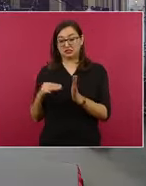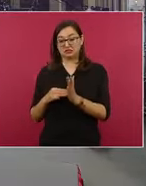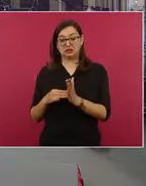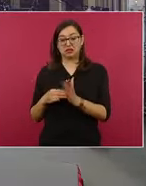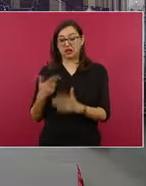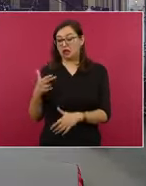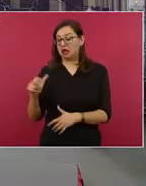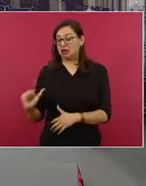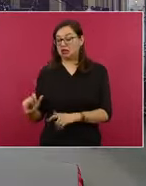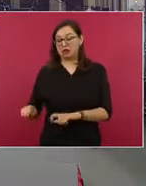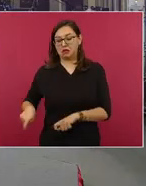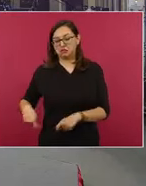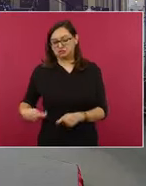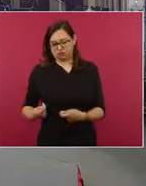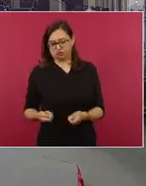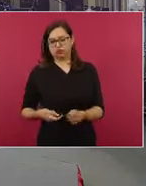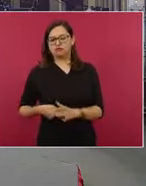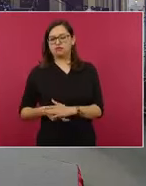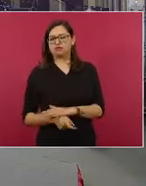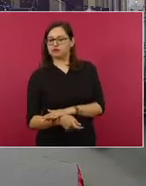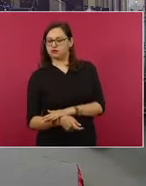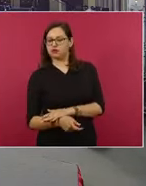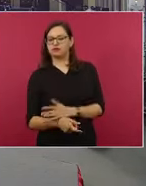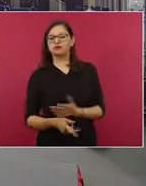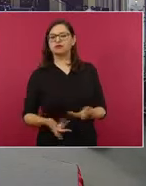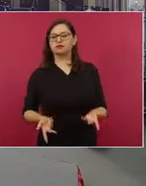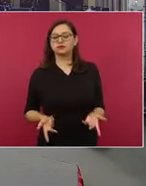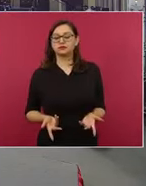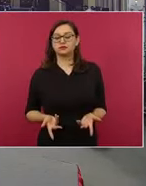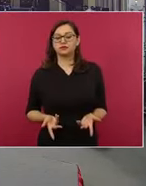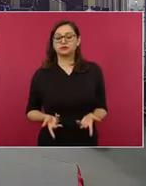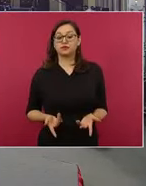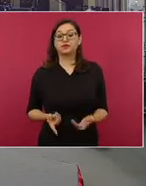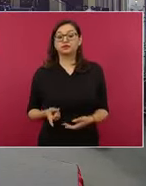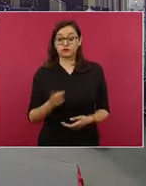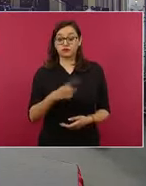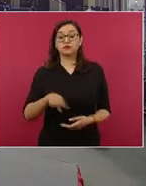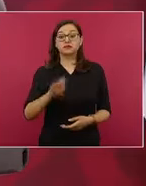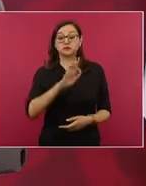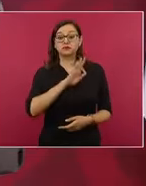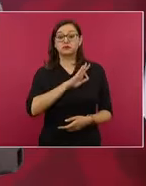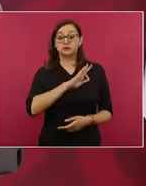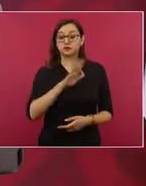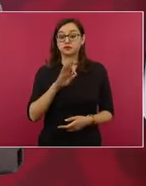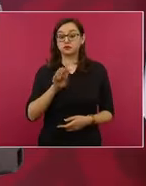1,333,000 hectáreas. Y tenían derecho a comprar el resto